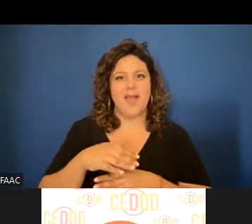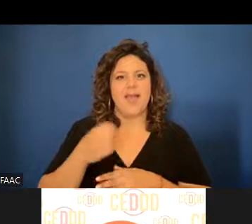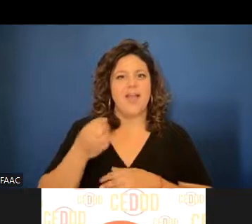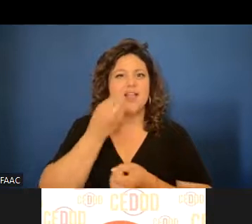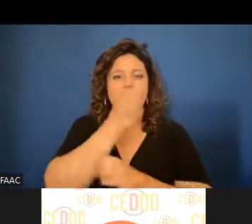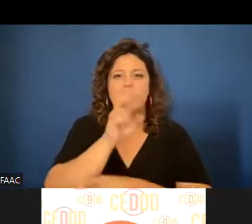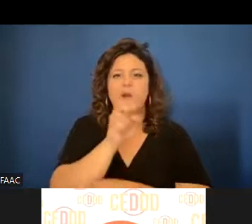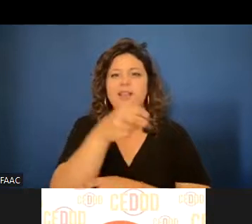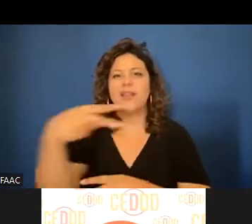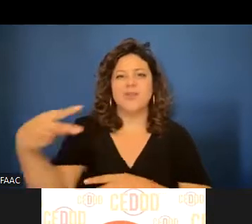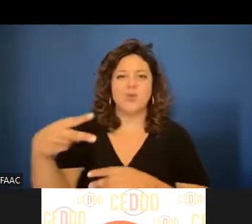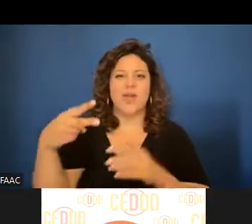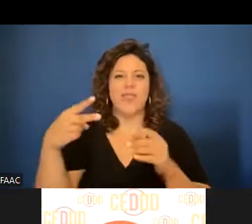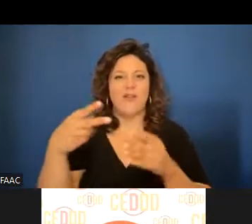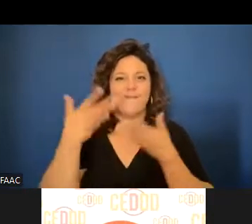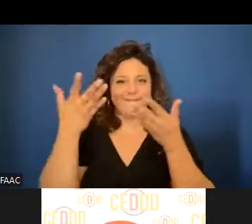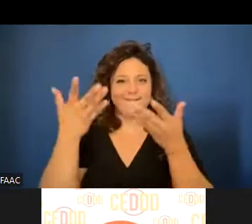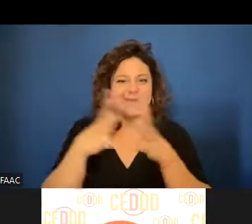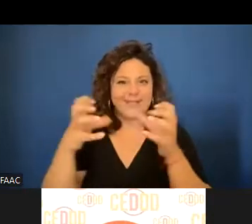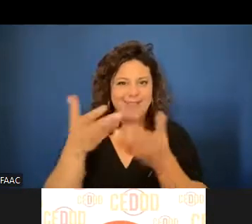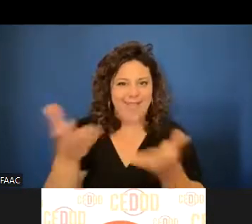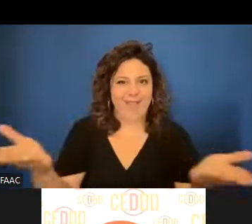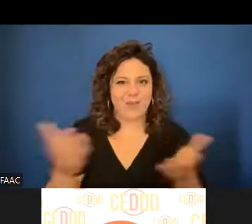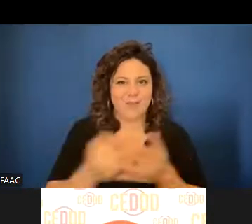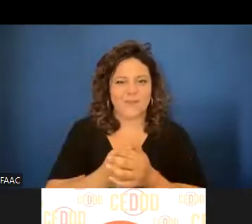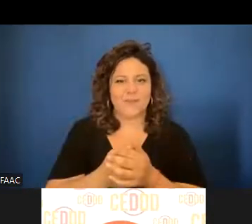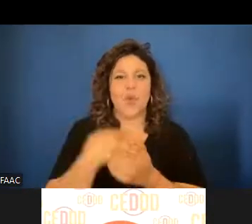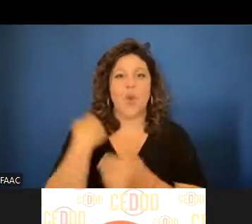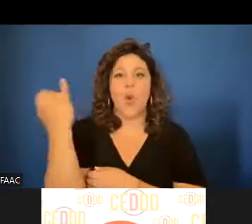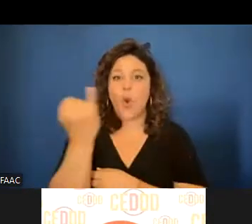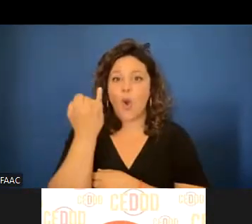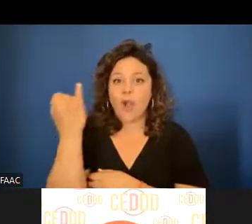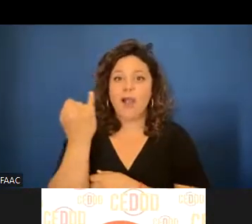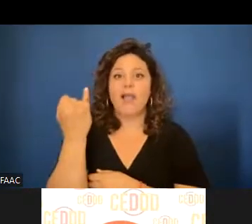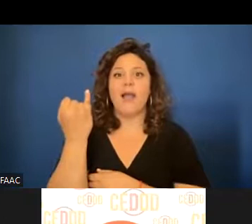la propia compañía de seguro y después acudir a la Dirección General de Seguros.